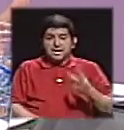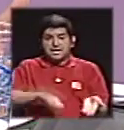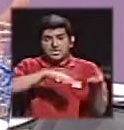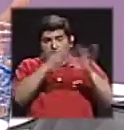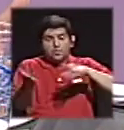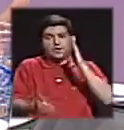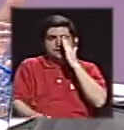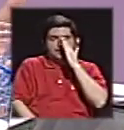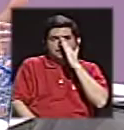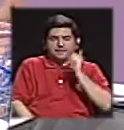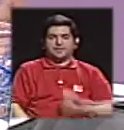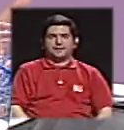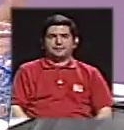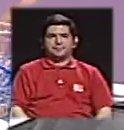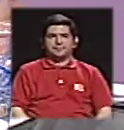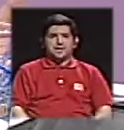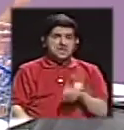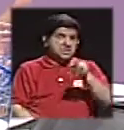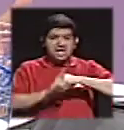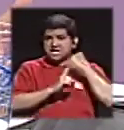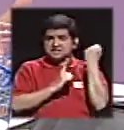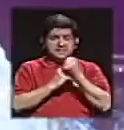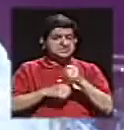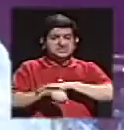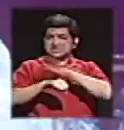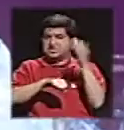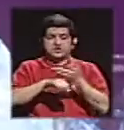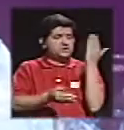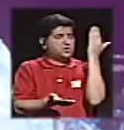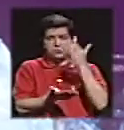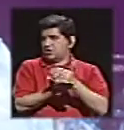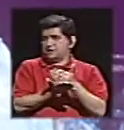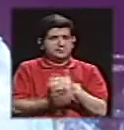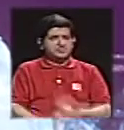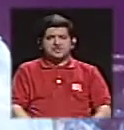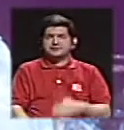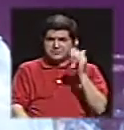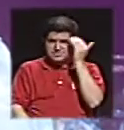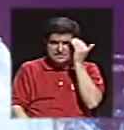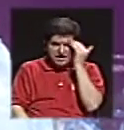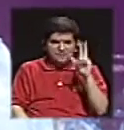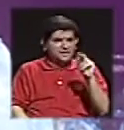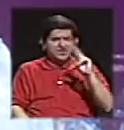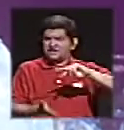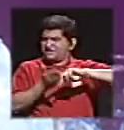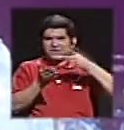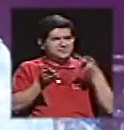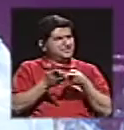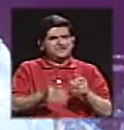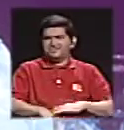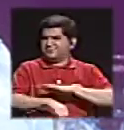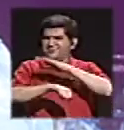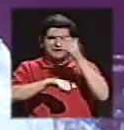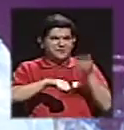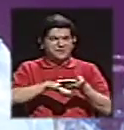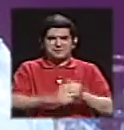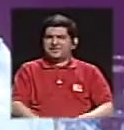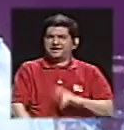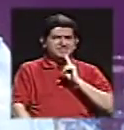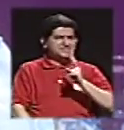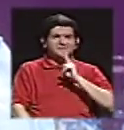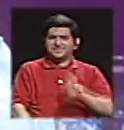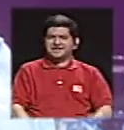de la madre. Y ni siquiera ese tipo de embarazos se están interrumpiendo, sabiendo que no son embarazos en